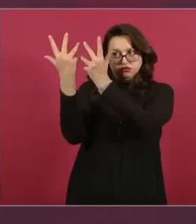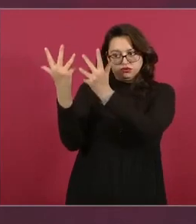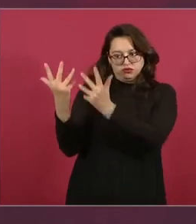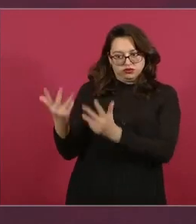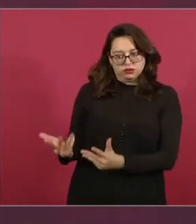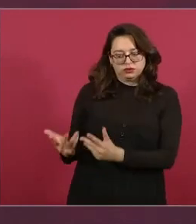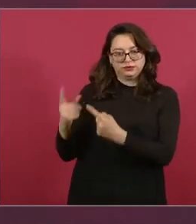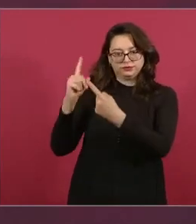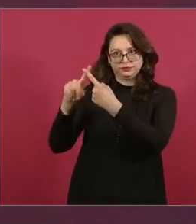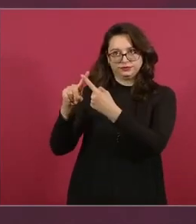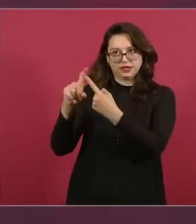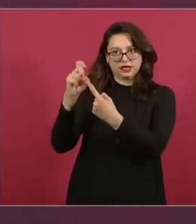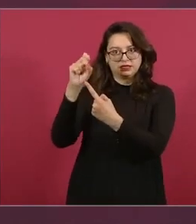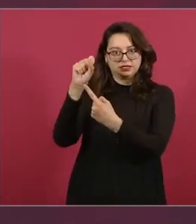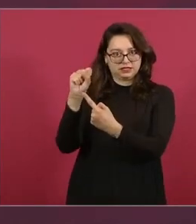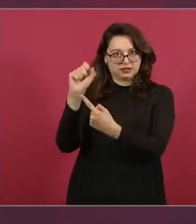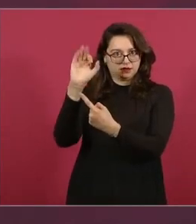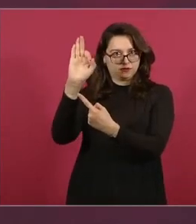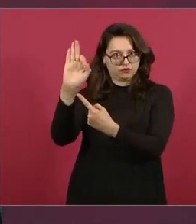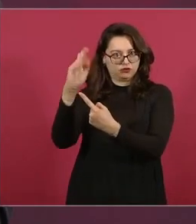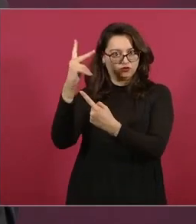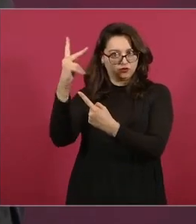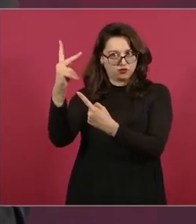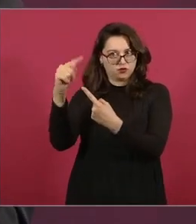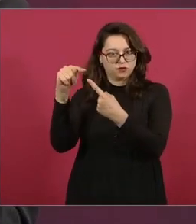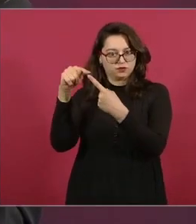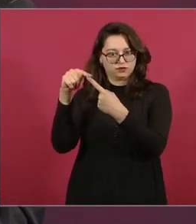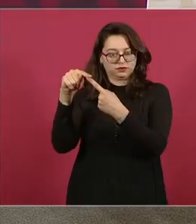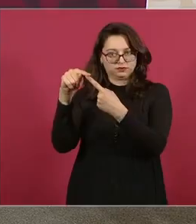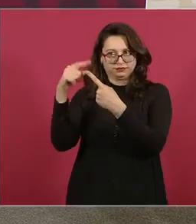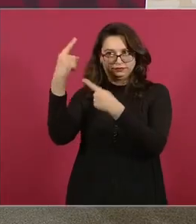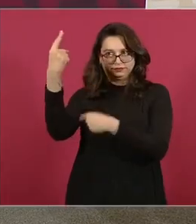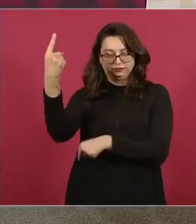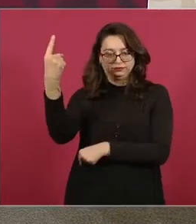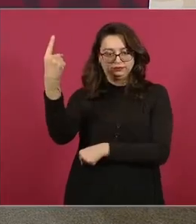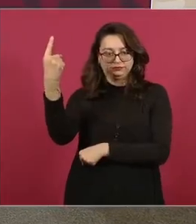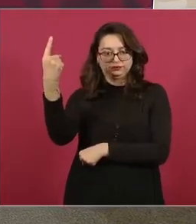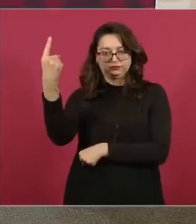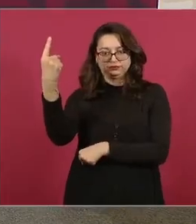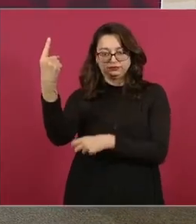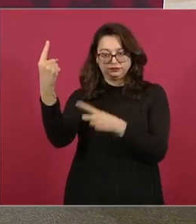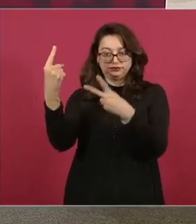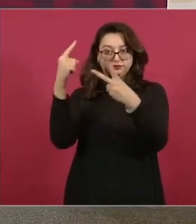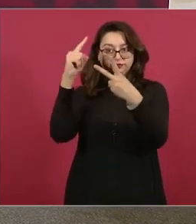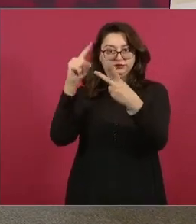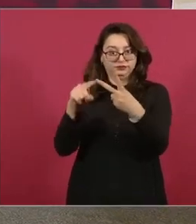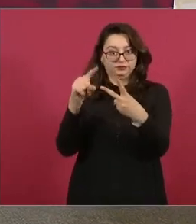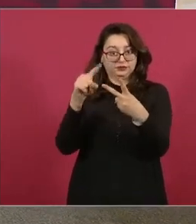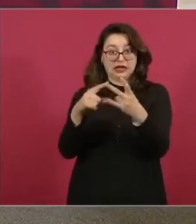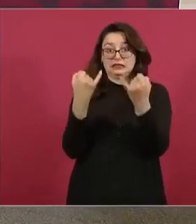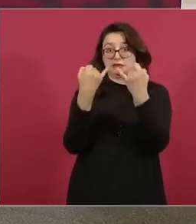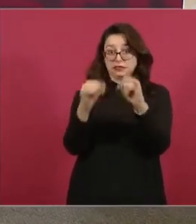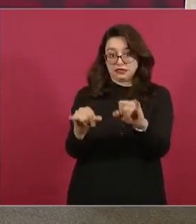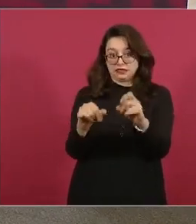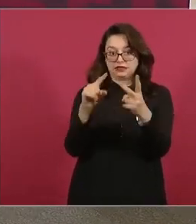si existe como organismo autónomo la Fiscalía General de la